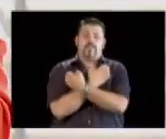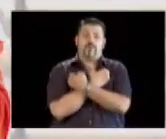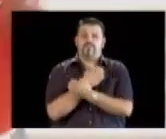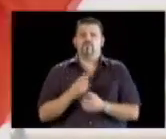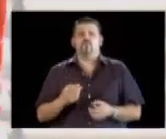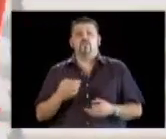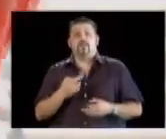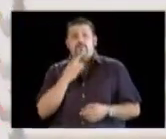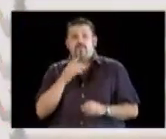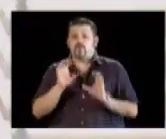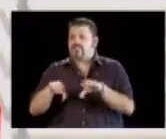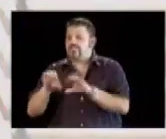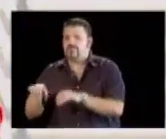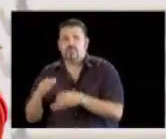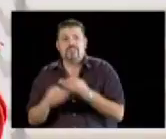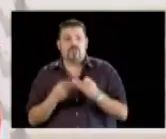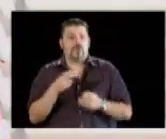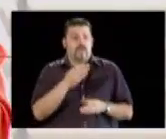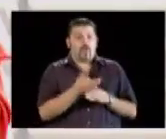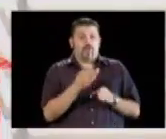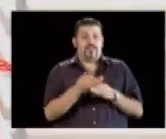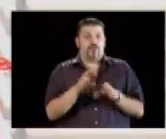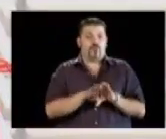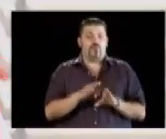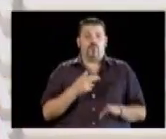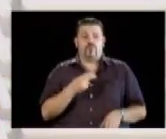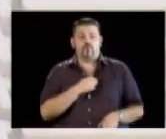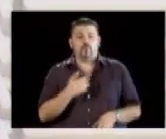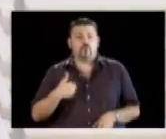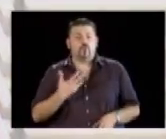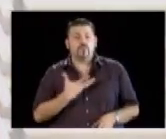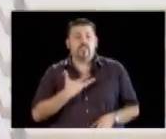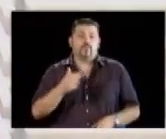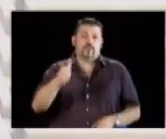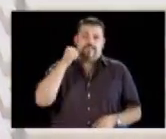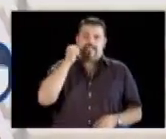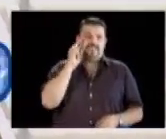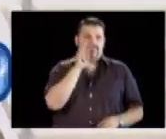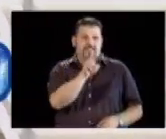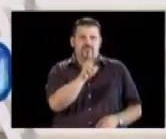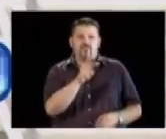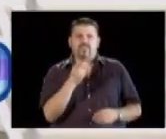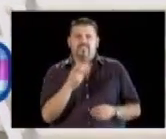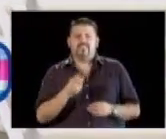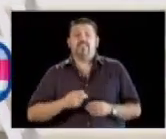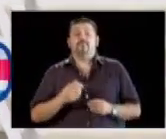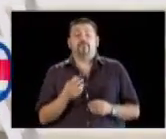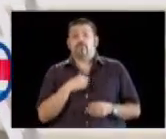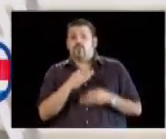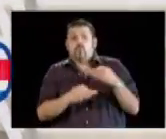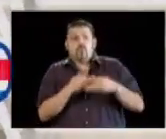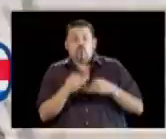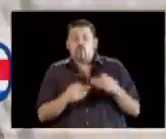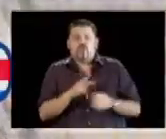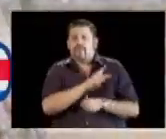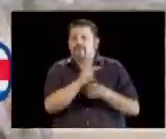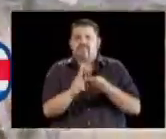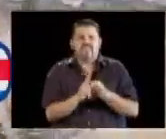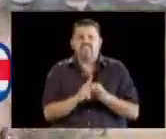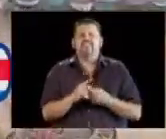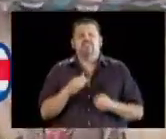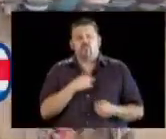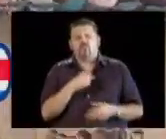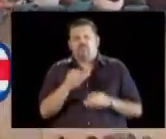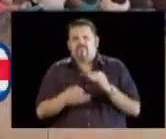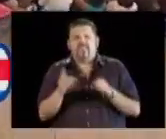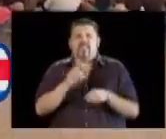aquí atrás de nosotros, que es lo que merecen todos nuestros niños, y no nada más de Juárez, de todo el país y al fin del día